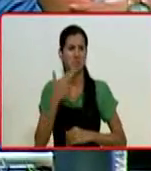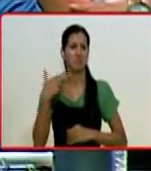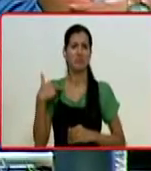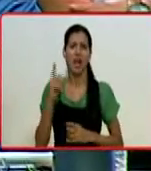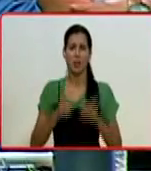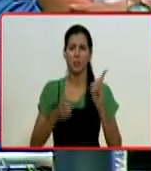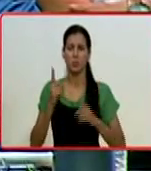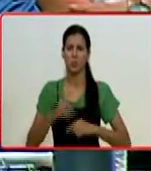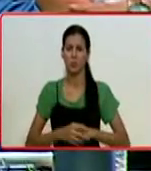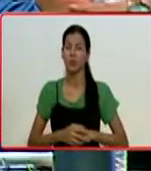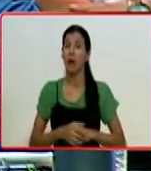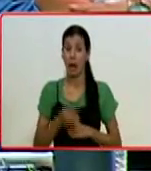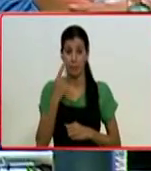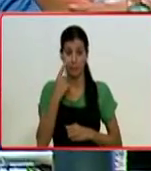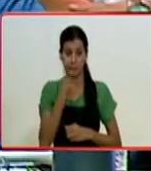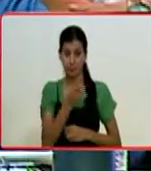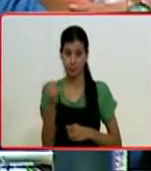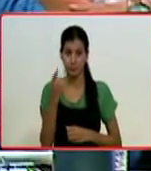Ahora, fíjense ustedes,